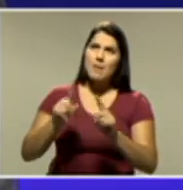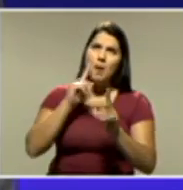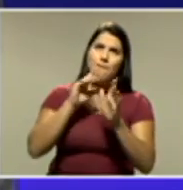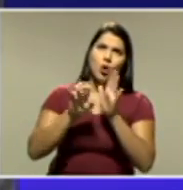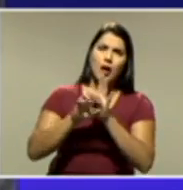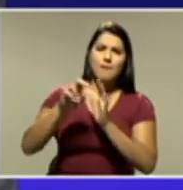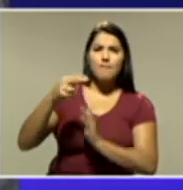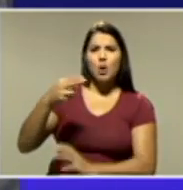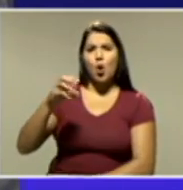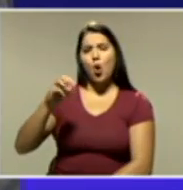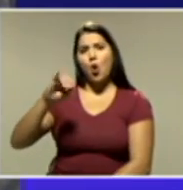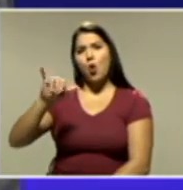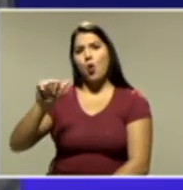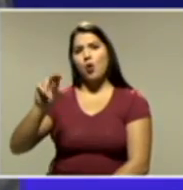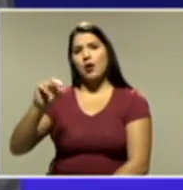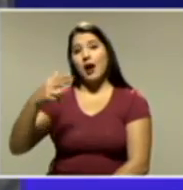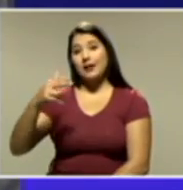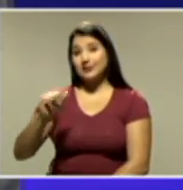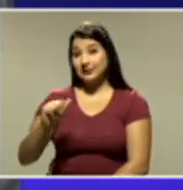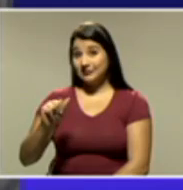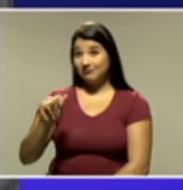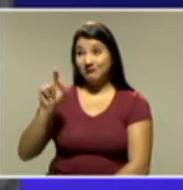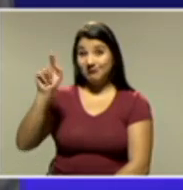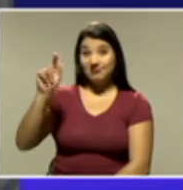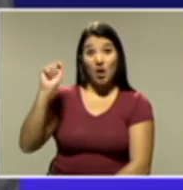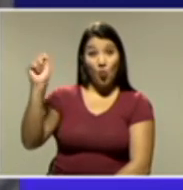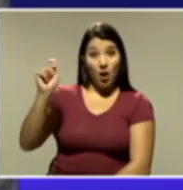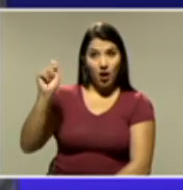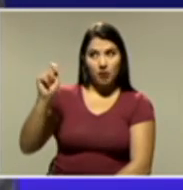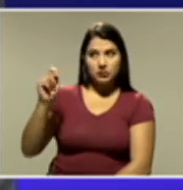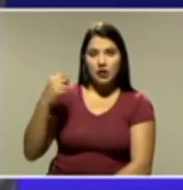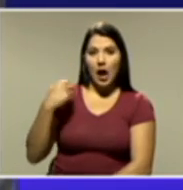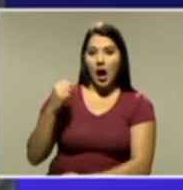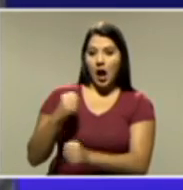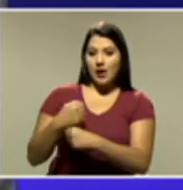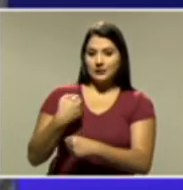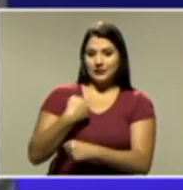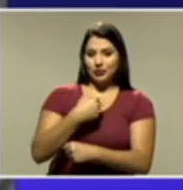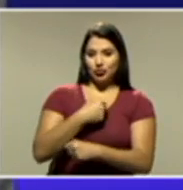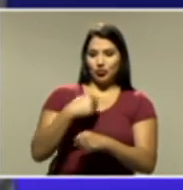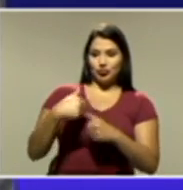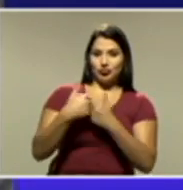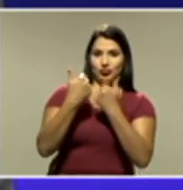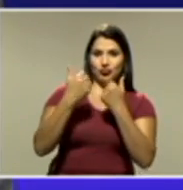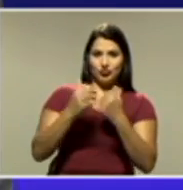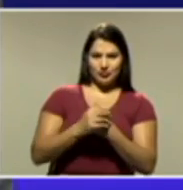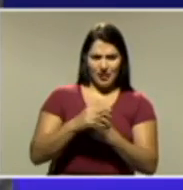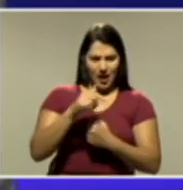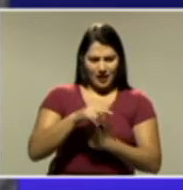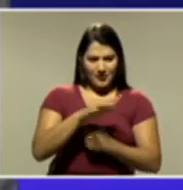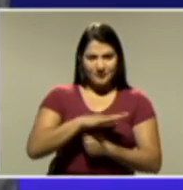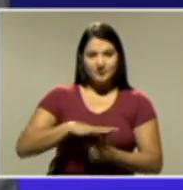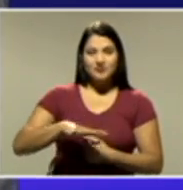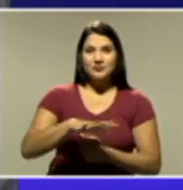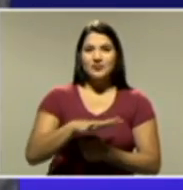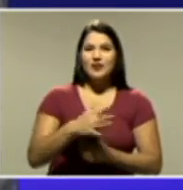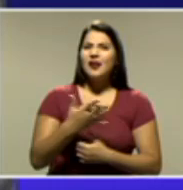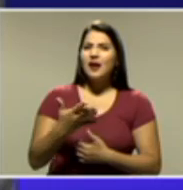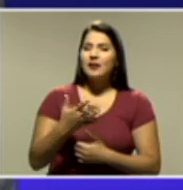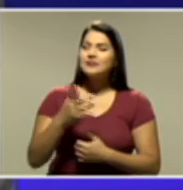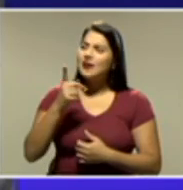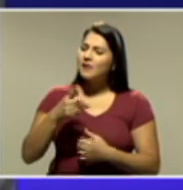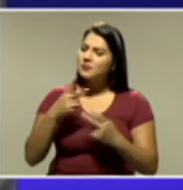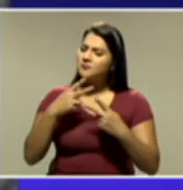allá en Guanacaste, nos lanzan un desafío al gran área metropolitana y a los cantones más urbanos de que es